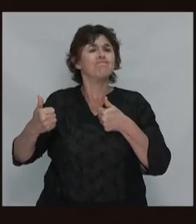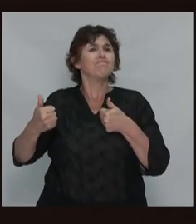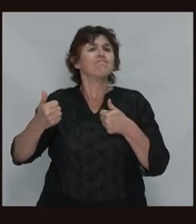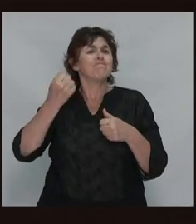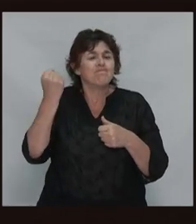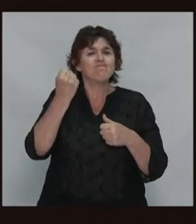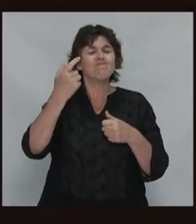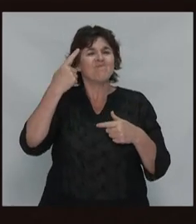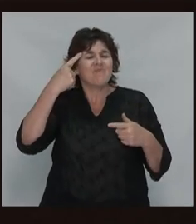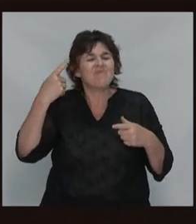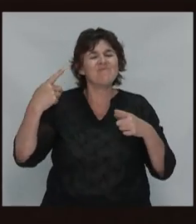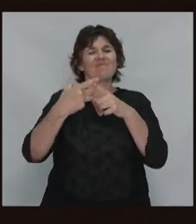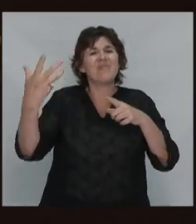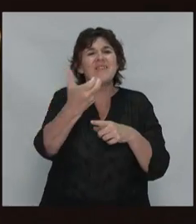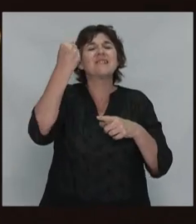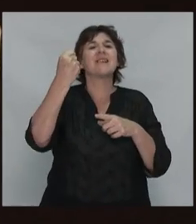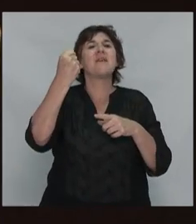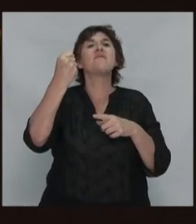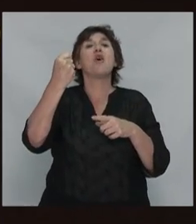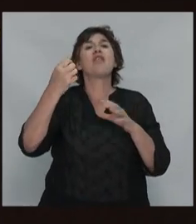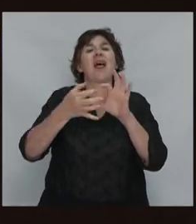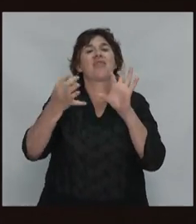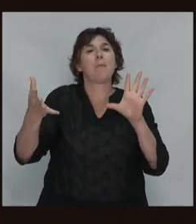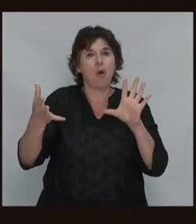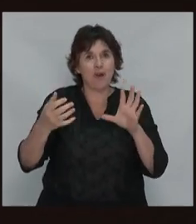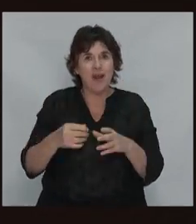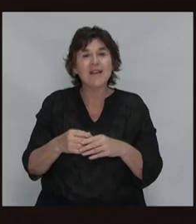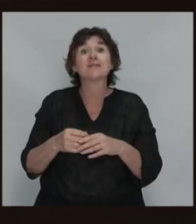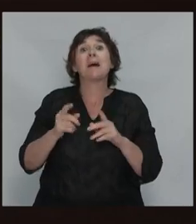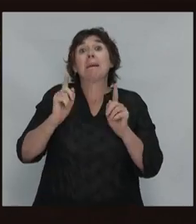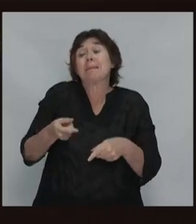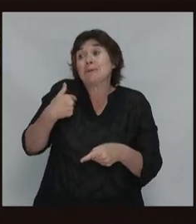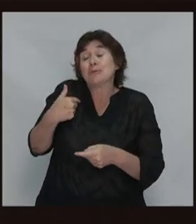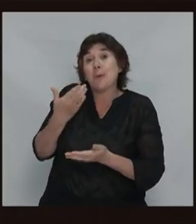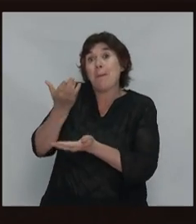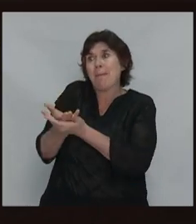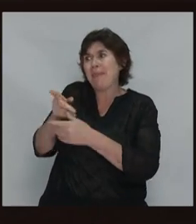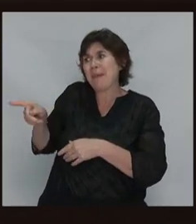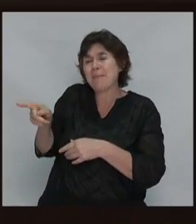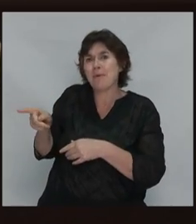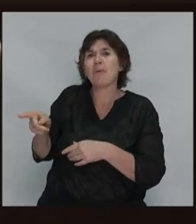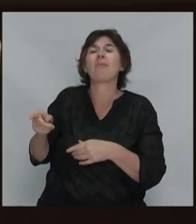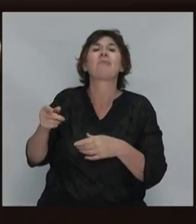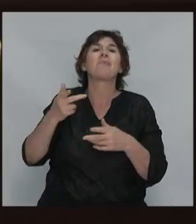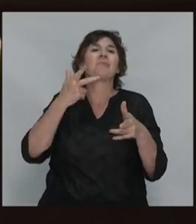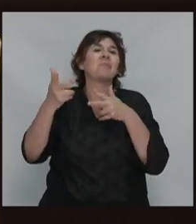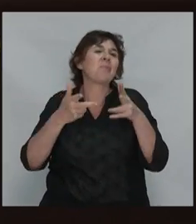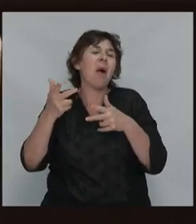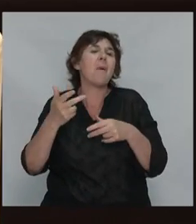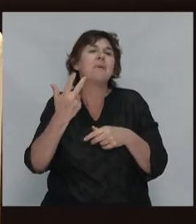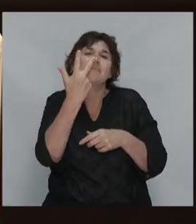el desafío también va a ser para los panelistas porque lo que les hemos pedido es que nos hablen de los tres